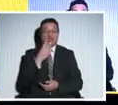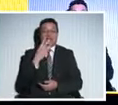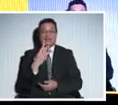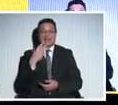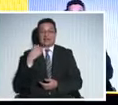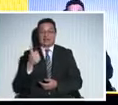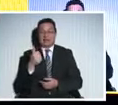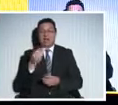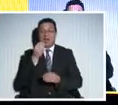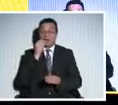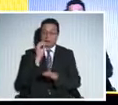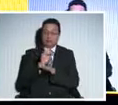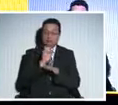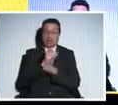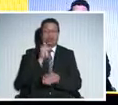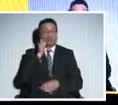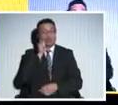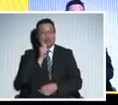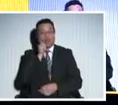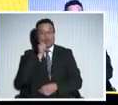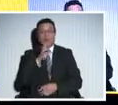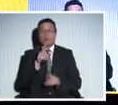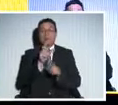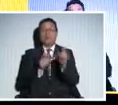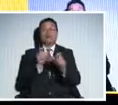622.236 raciones diarias a